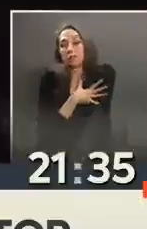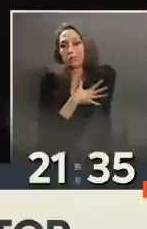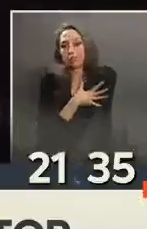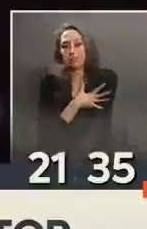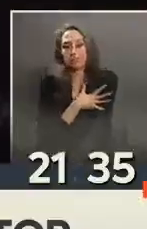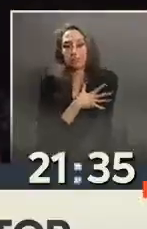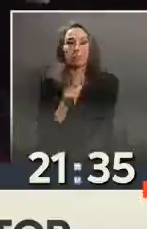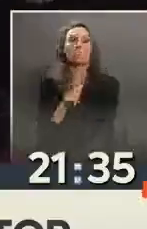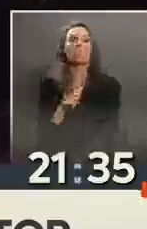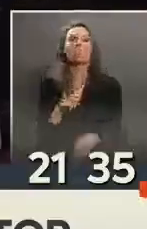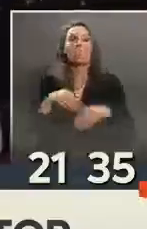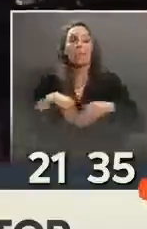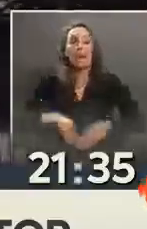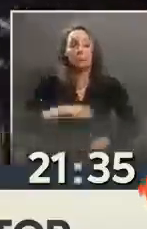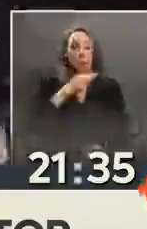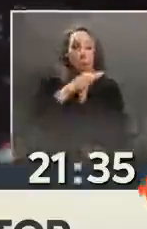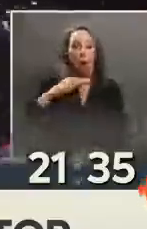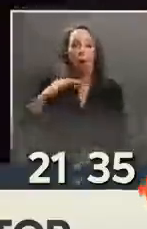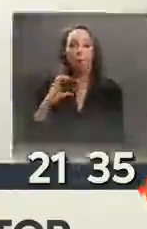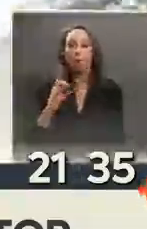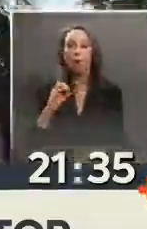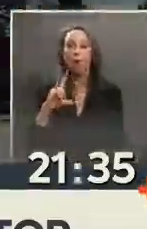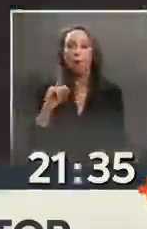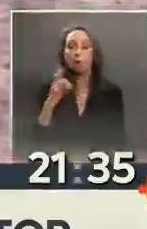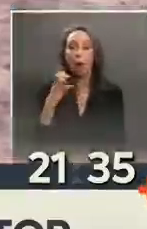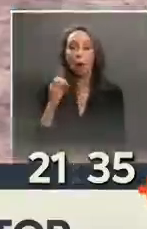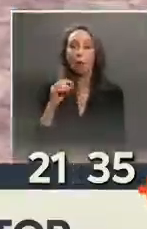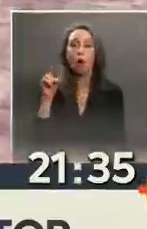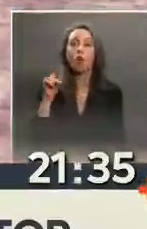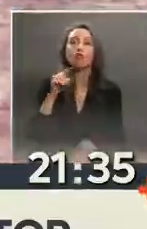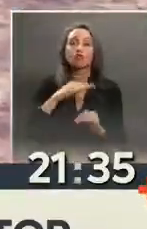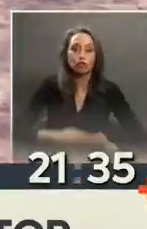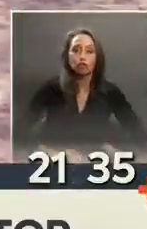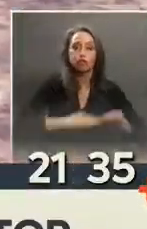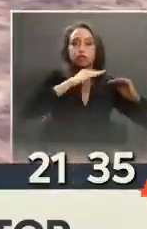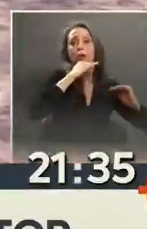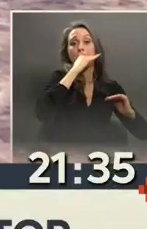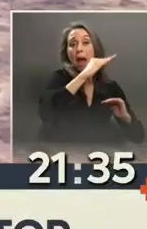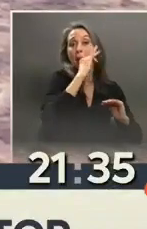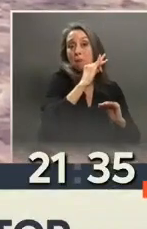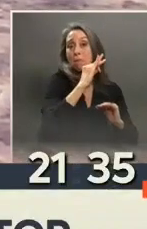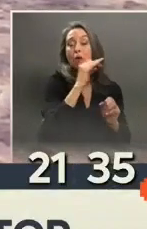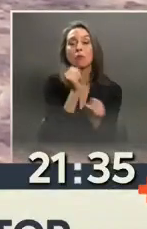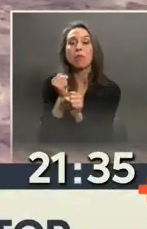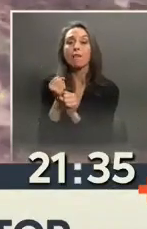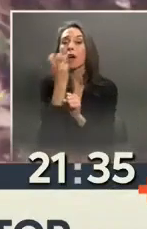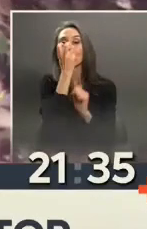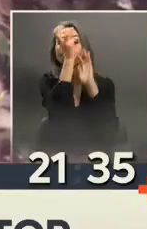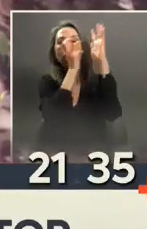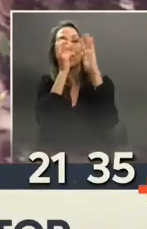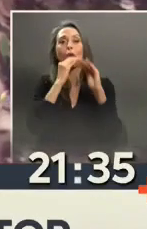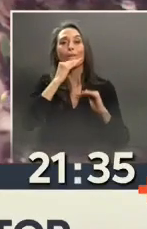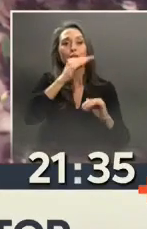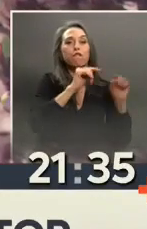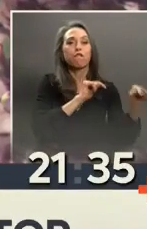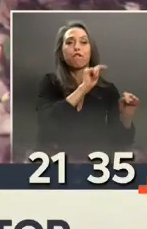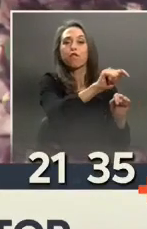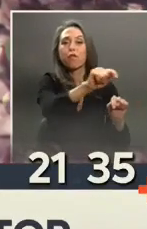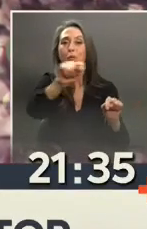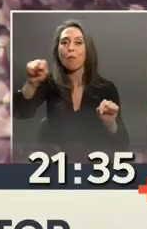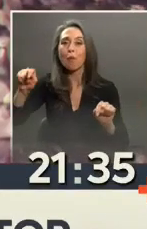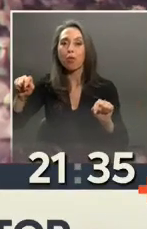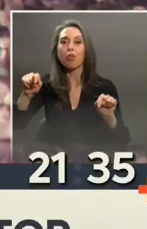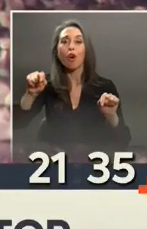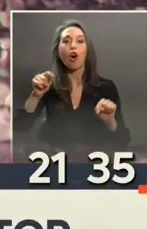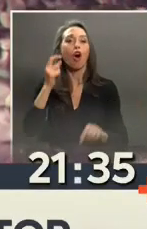nació en la zona rural de coltauco y esas raíces la llevaron a trabajar como temporera en diferentes fondos de la región de o'higgins